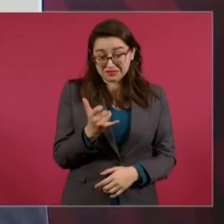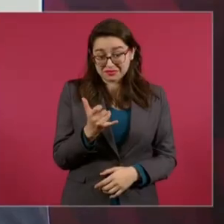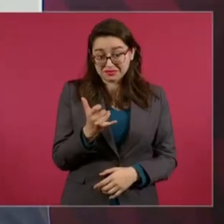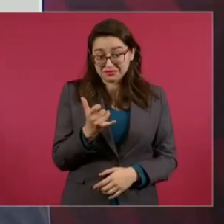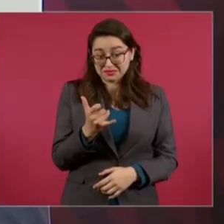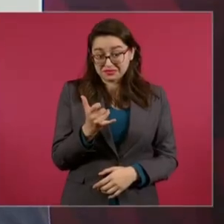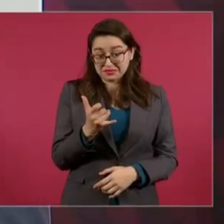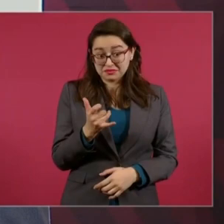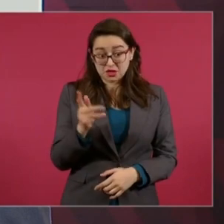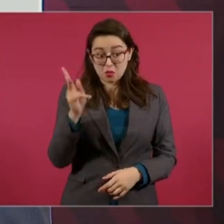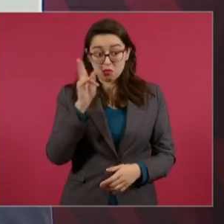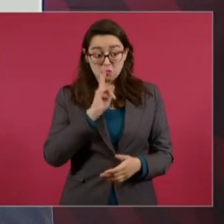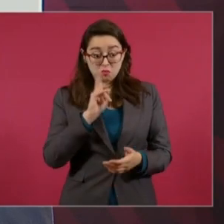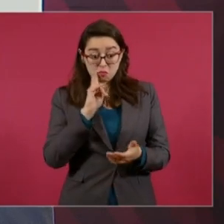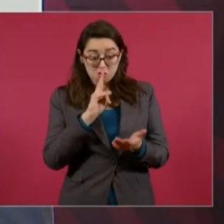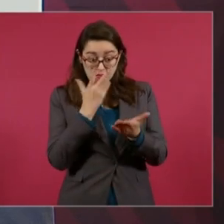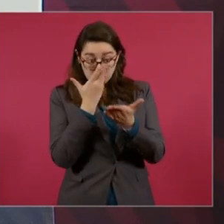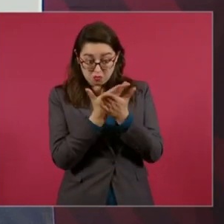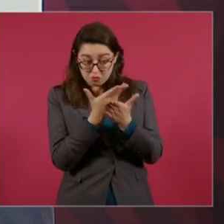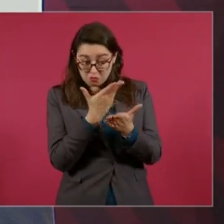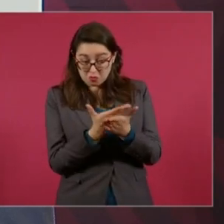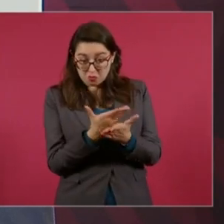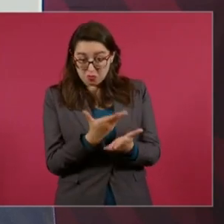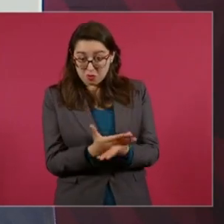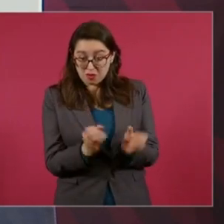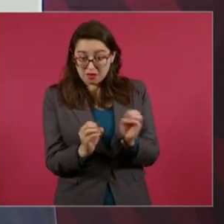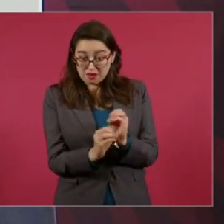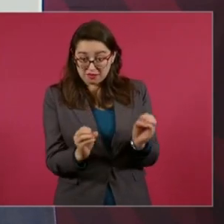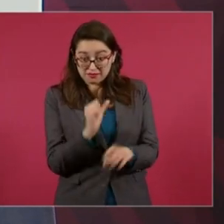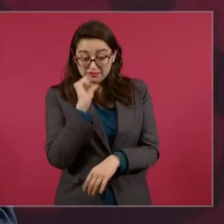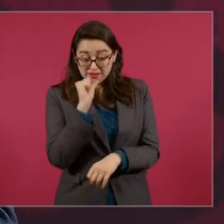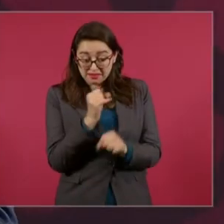porque todavía no han probado que le hicieron,